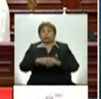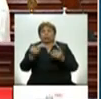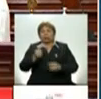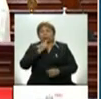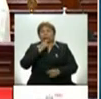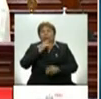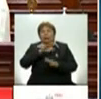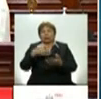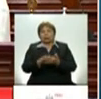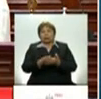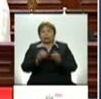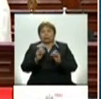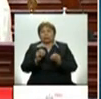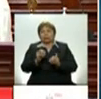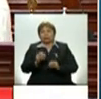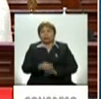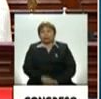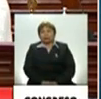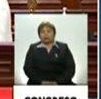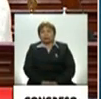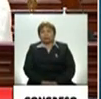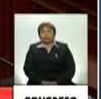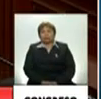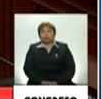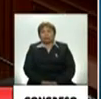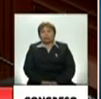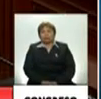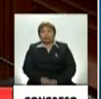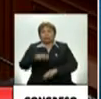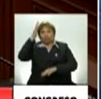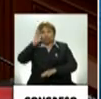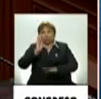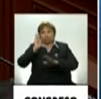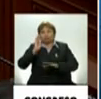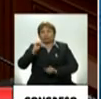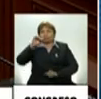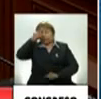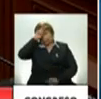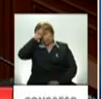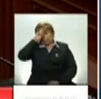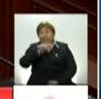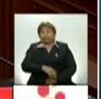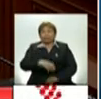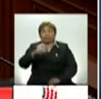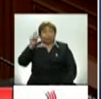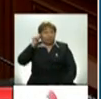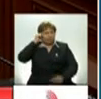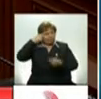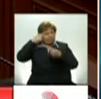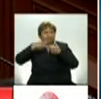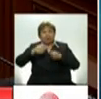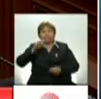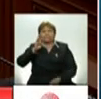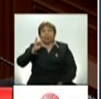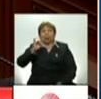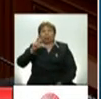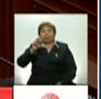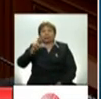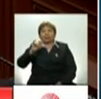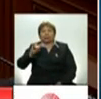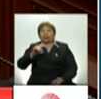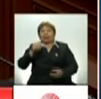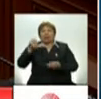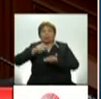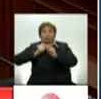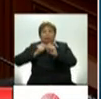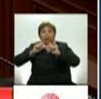tenido un triunfo contundente, inobjetable. Hemos ganado en provincias de la Amazonía, en provincias de la Sierra, en provincias de